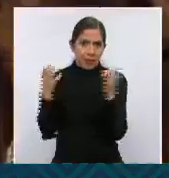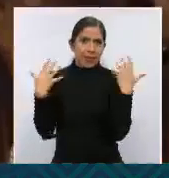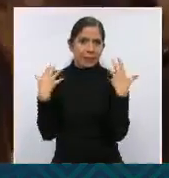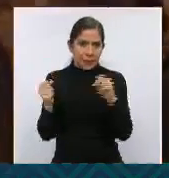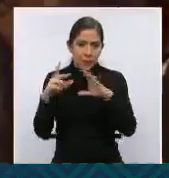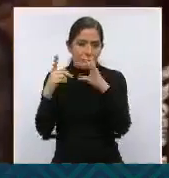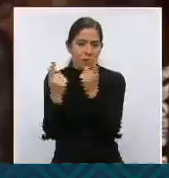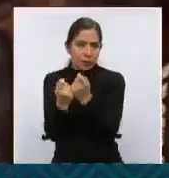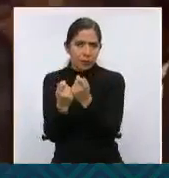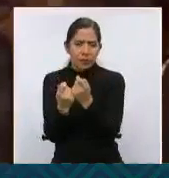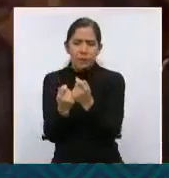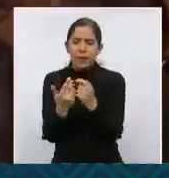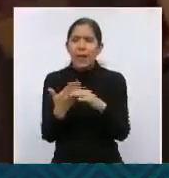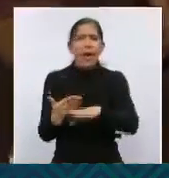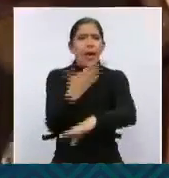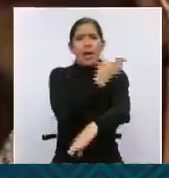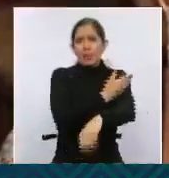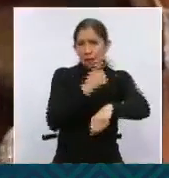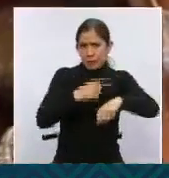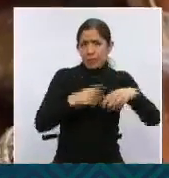anterior reunión, y lo que